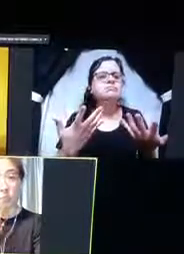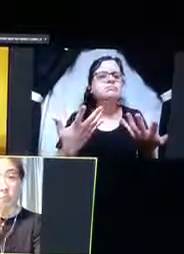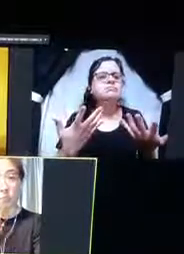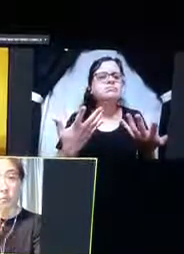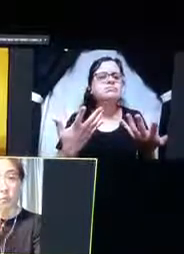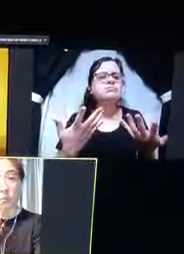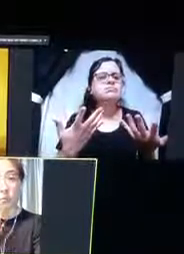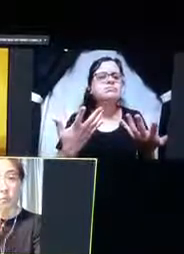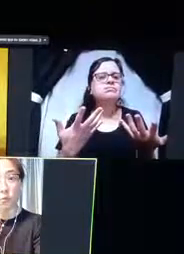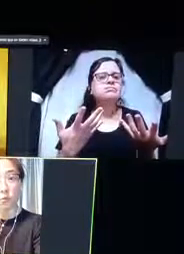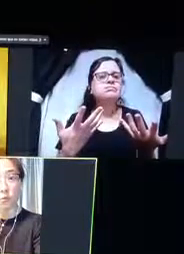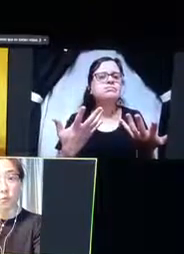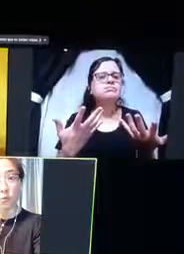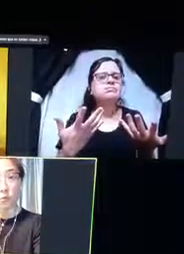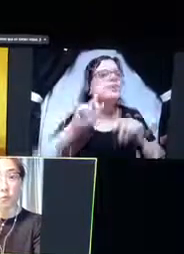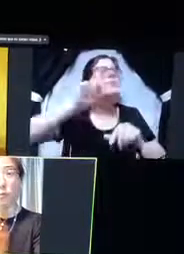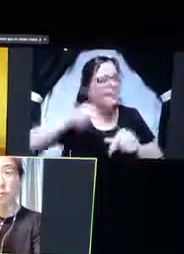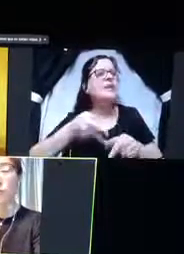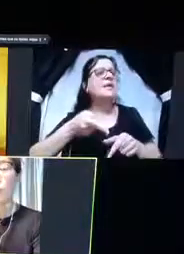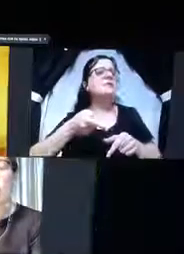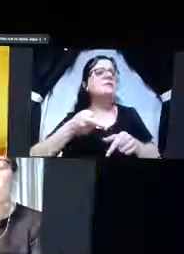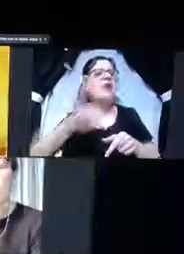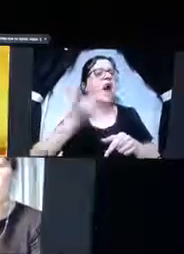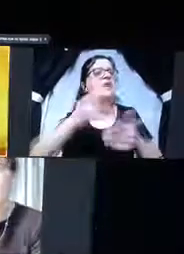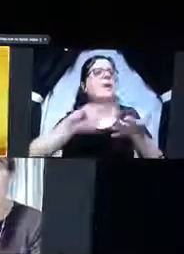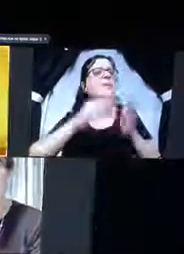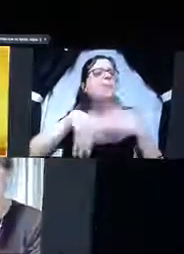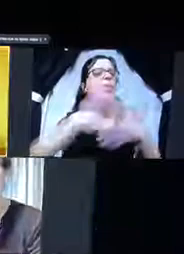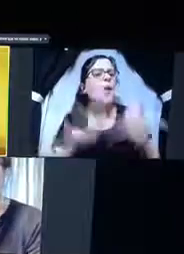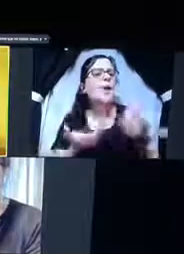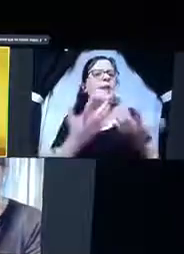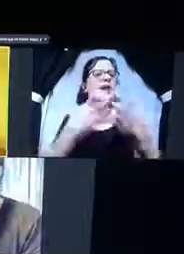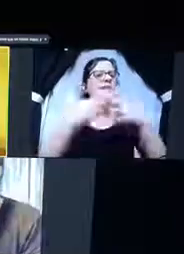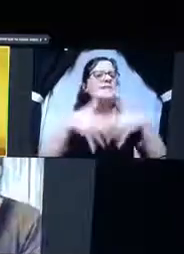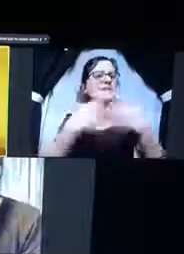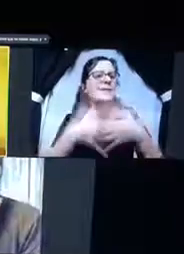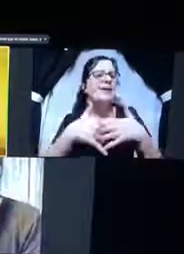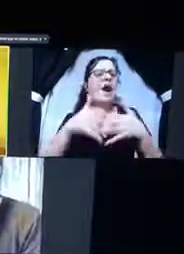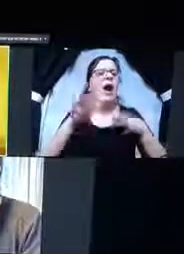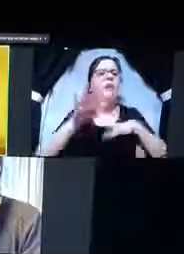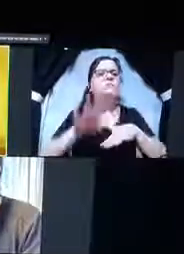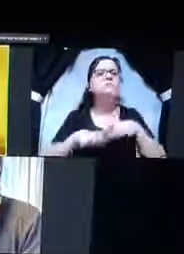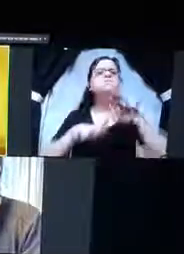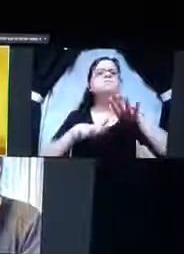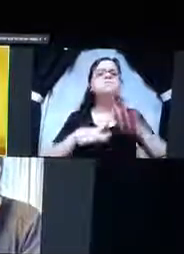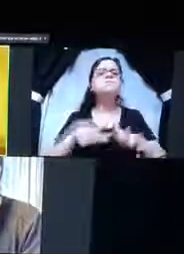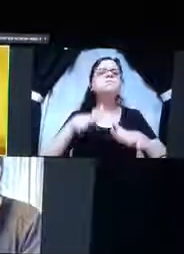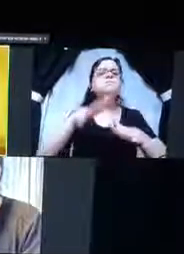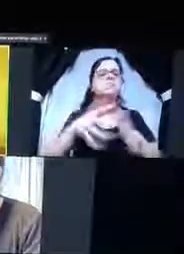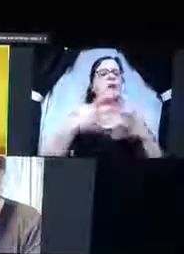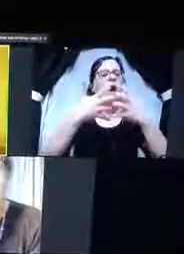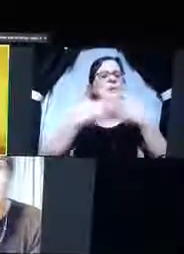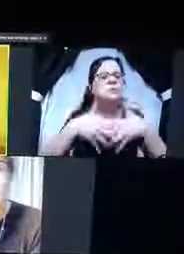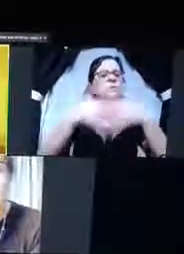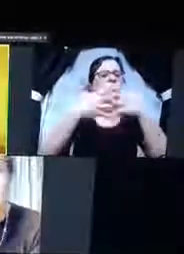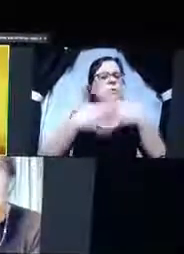en su sistema motor. Sí. El trabajo en equipo, la